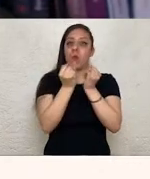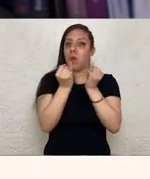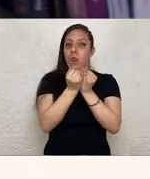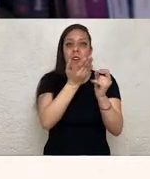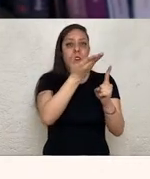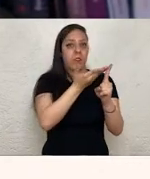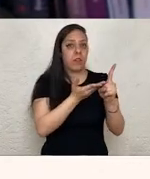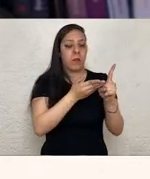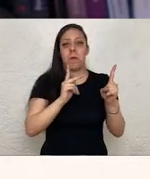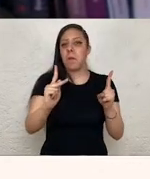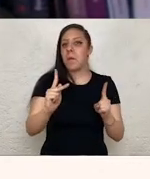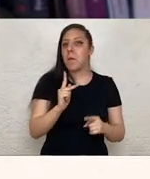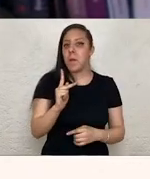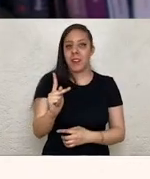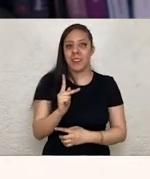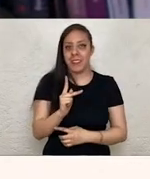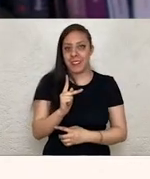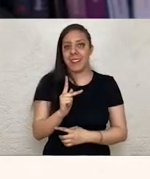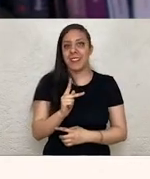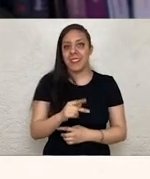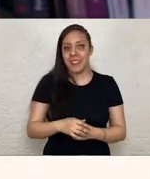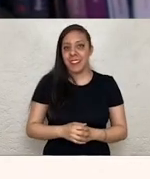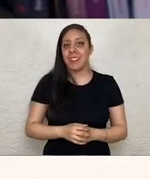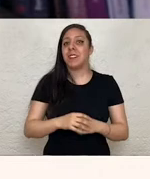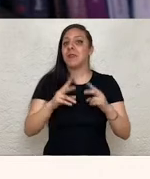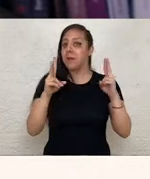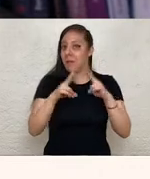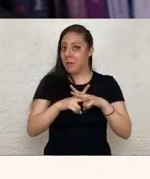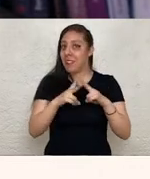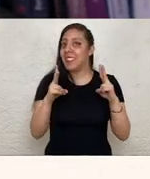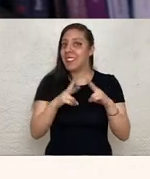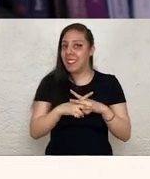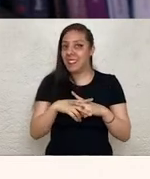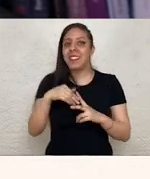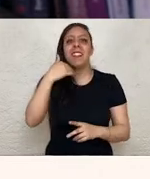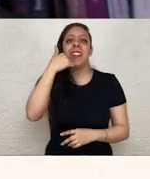muchas mujeres que son Malintzin y que están peleando por